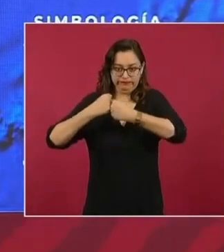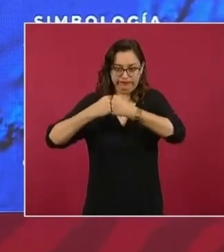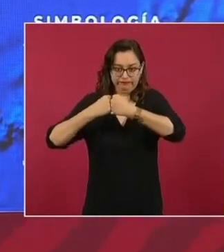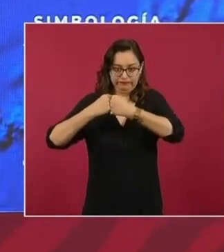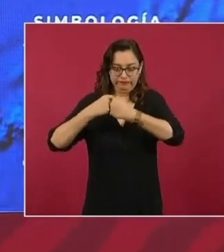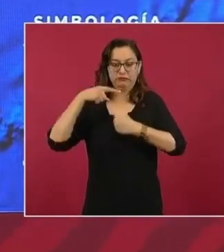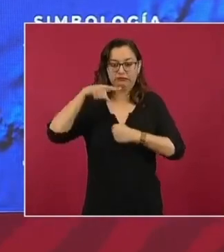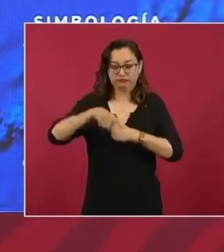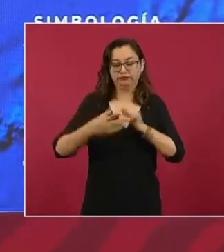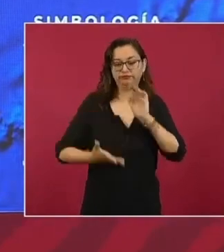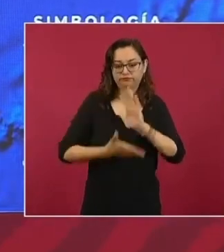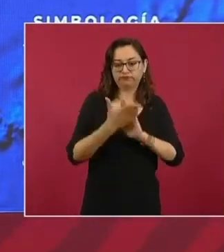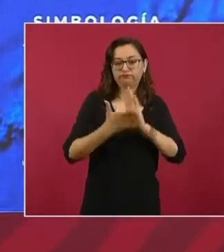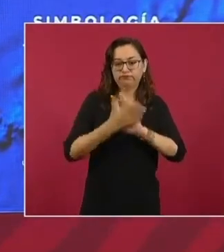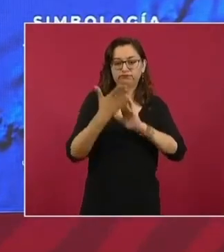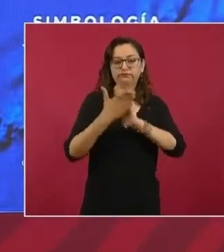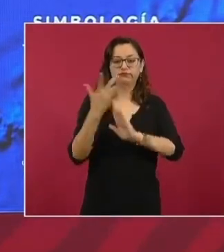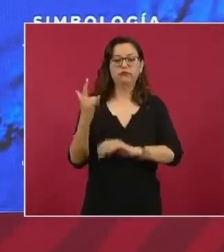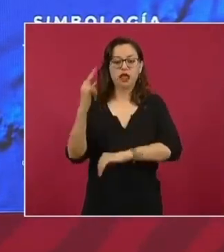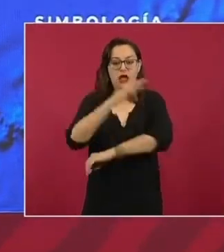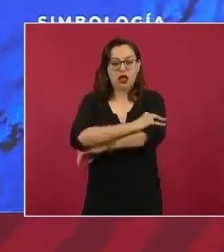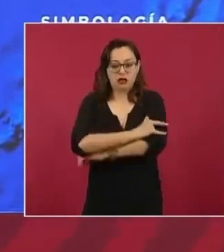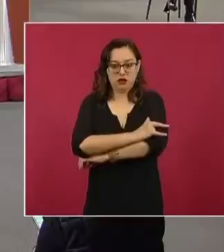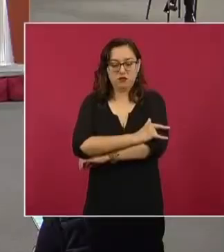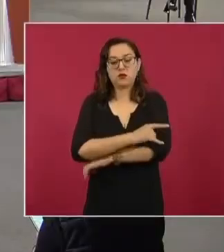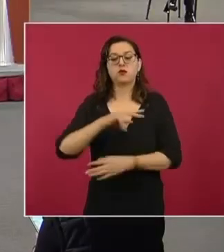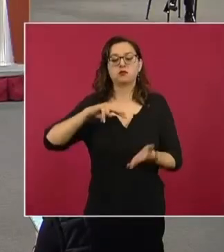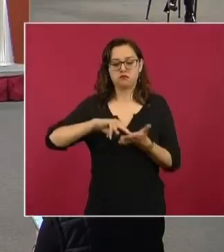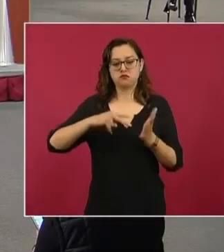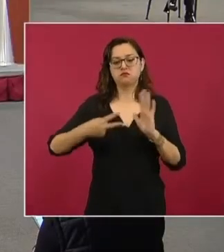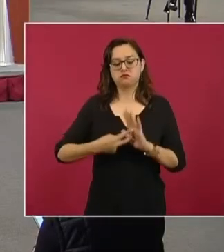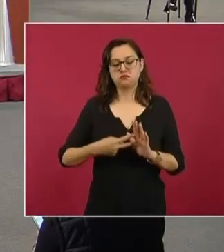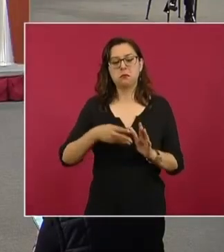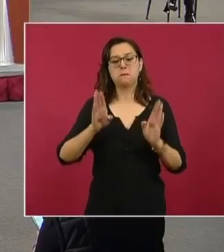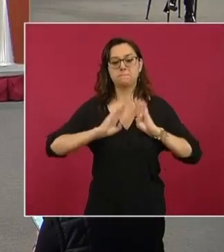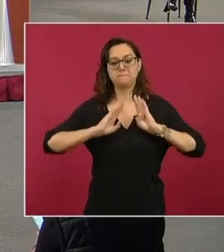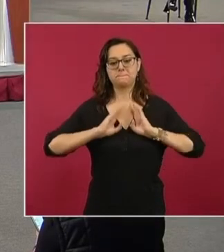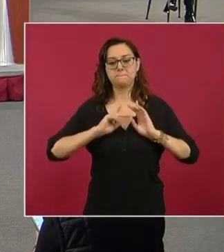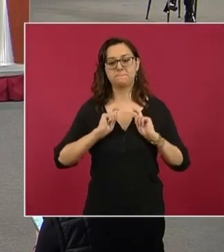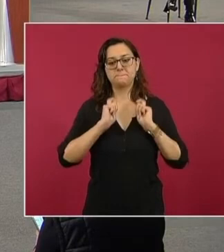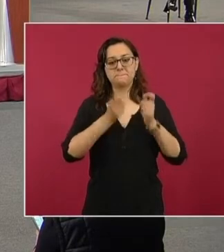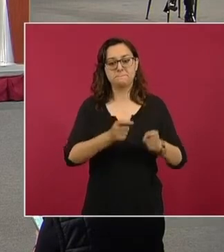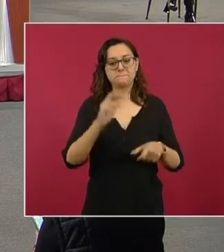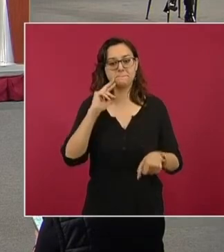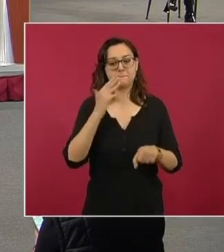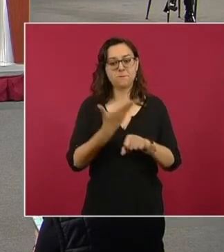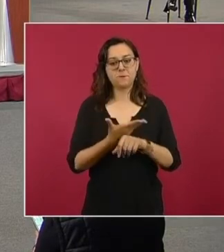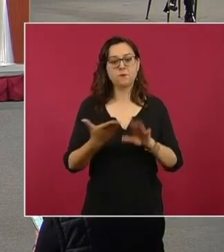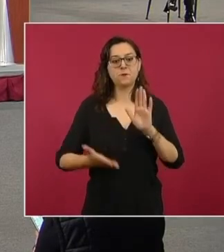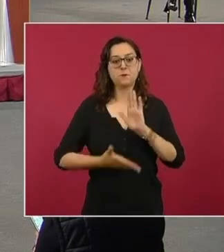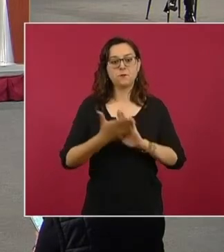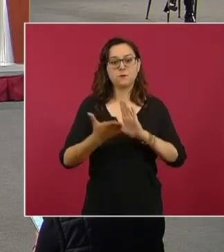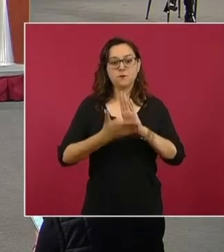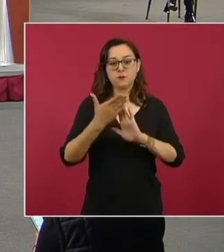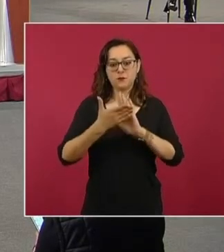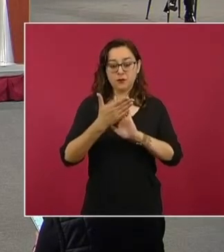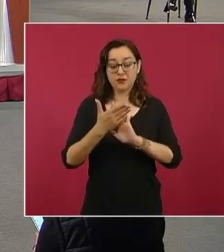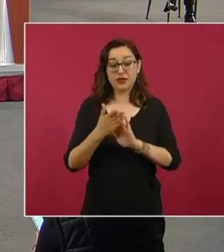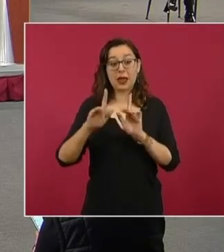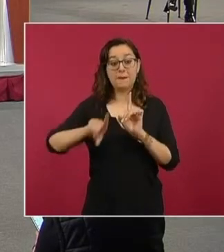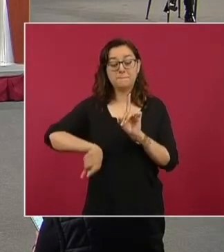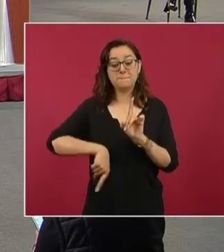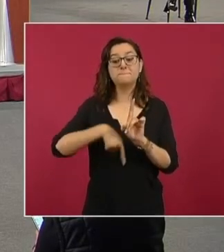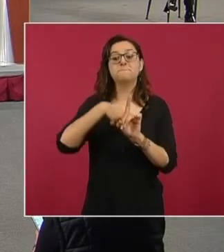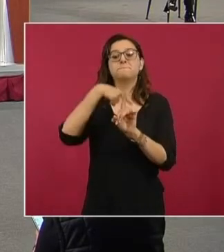el aeropuerto van a construir los ingenieros militares, pero tienen también este tramo